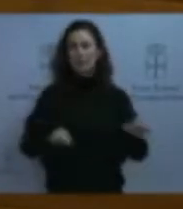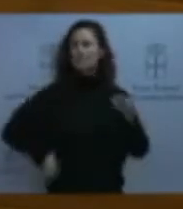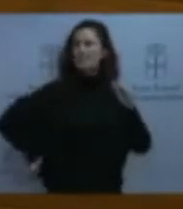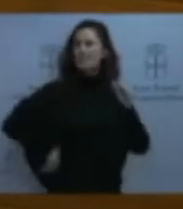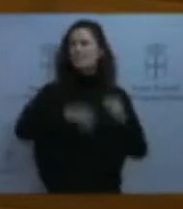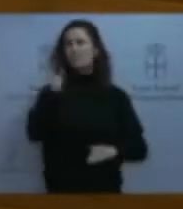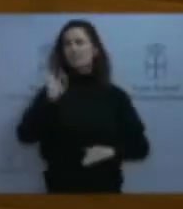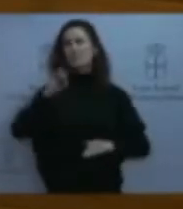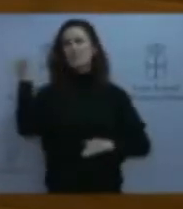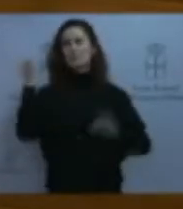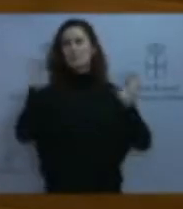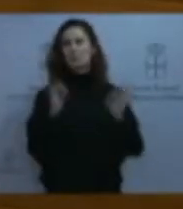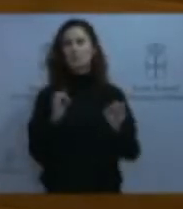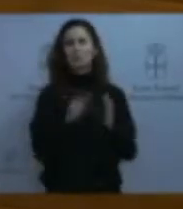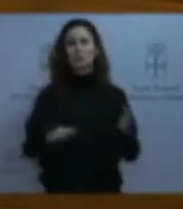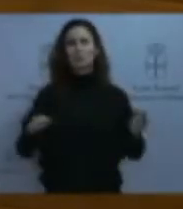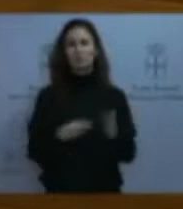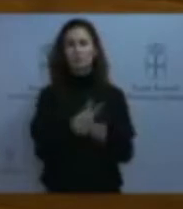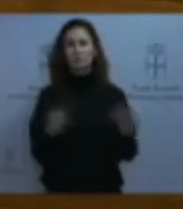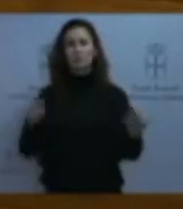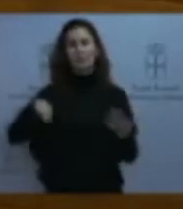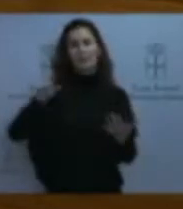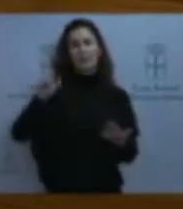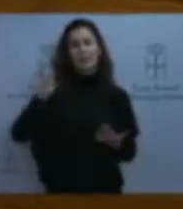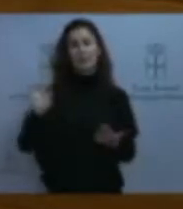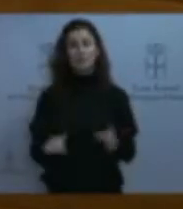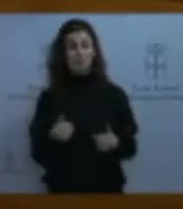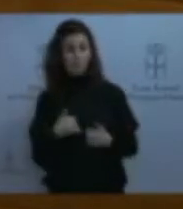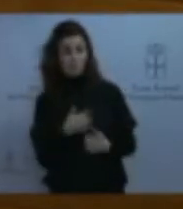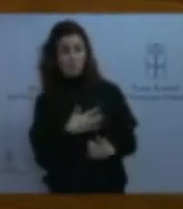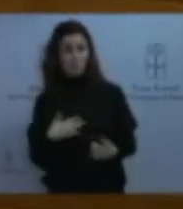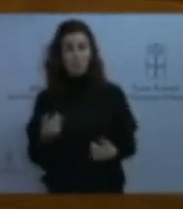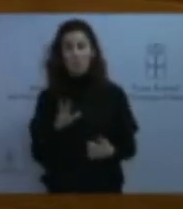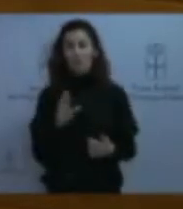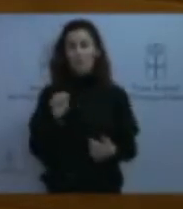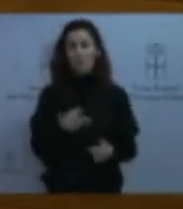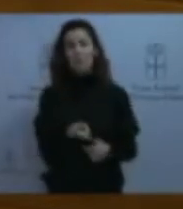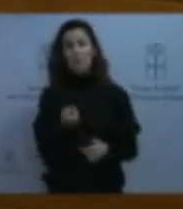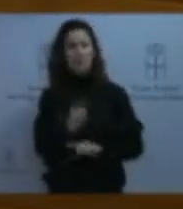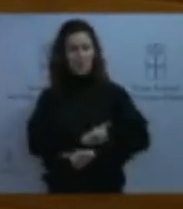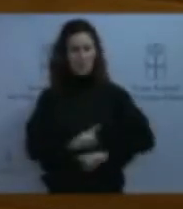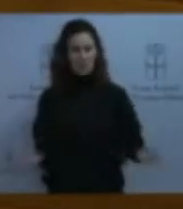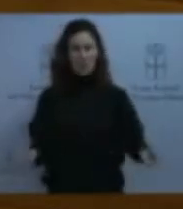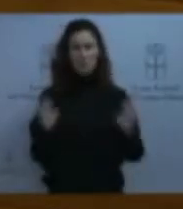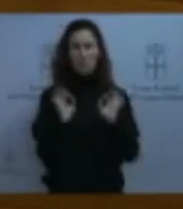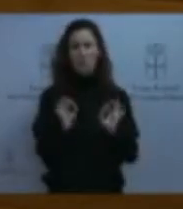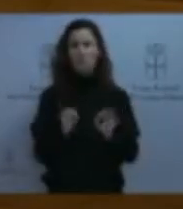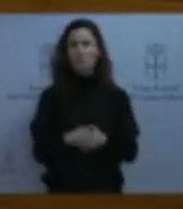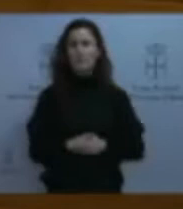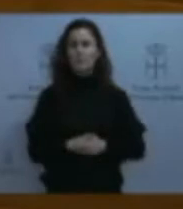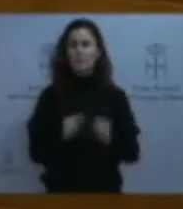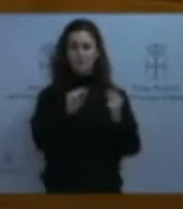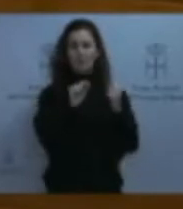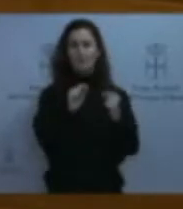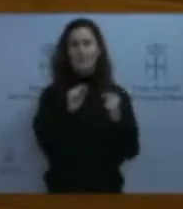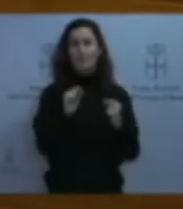unas 450 hectáreas en Narón. Yo con esto le quiero quitar a usted la razón. No, yo no tengo elementos, incluso ni para rebatirle a